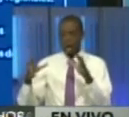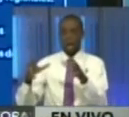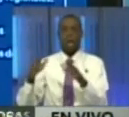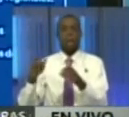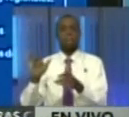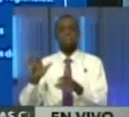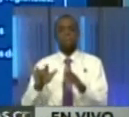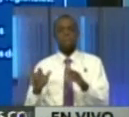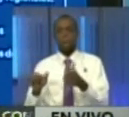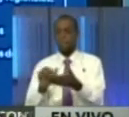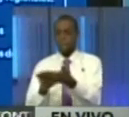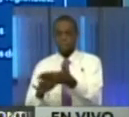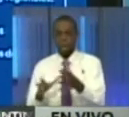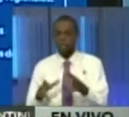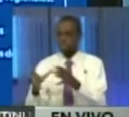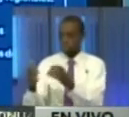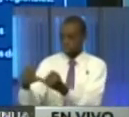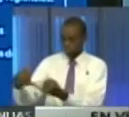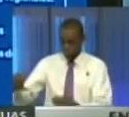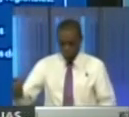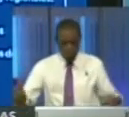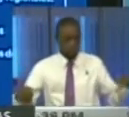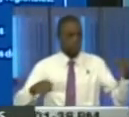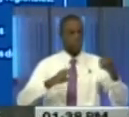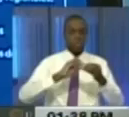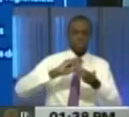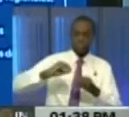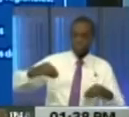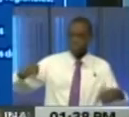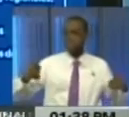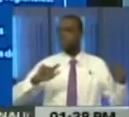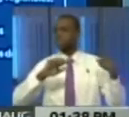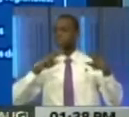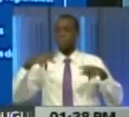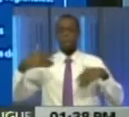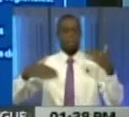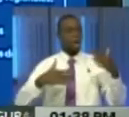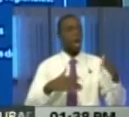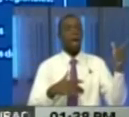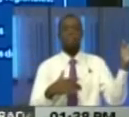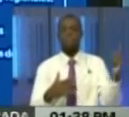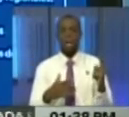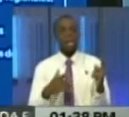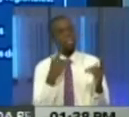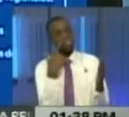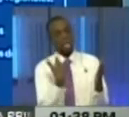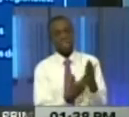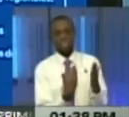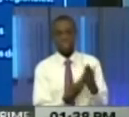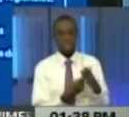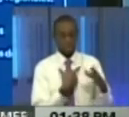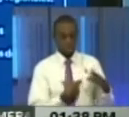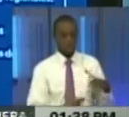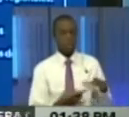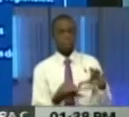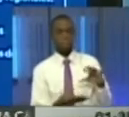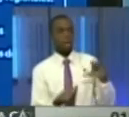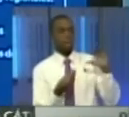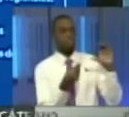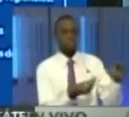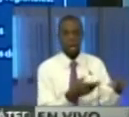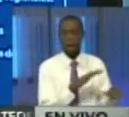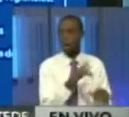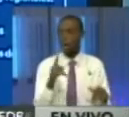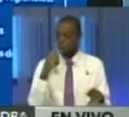de los centros de votación, la implementación, la acreditación de testigos, las auditorías, todo ese tipo de